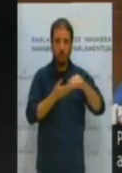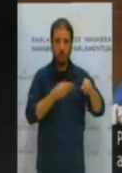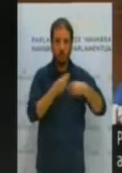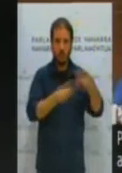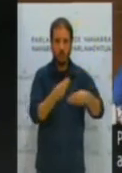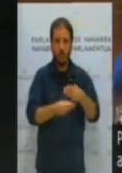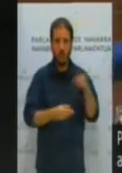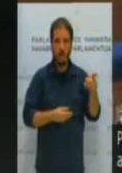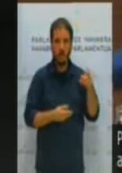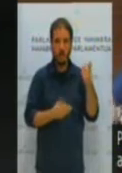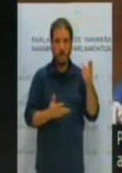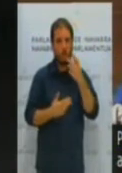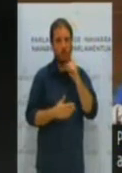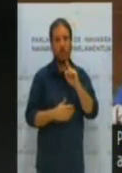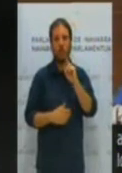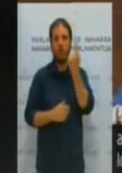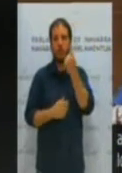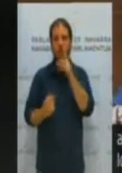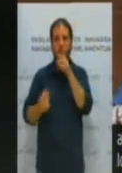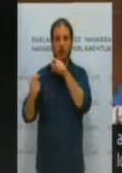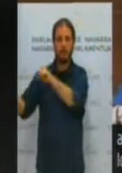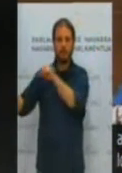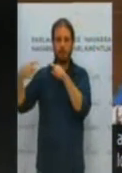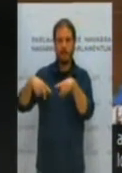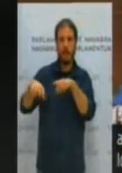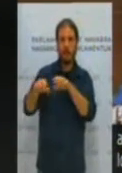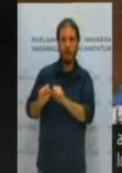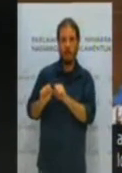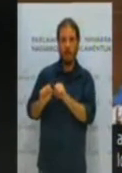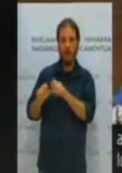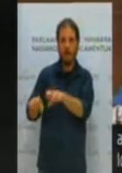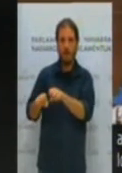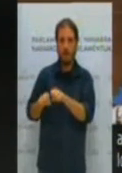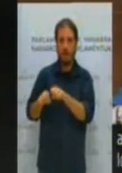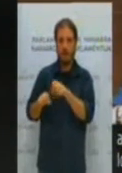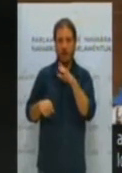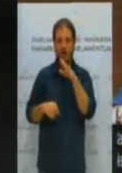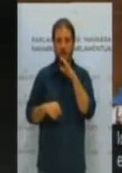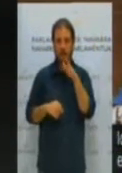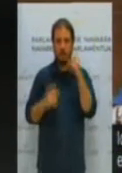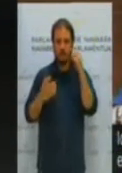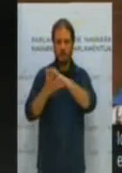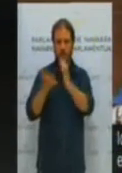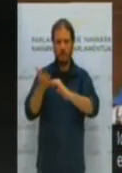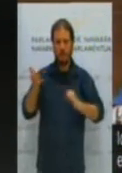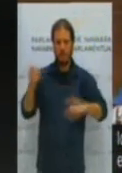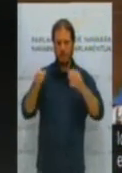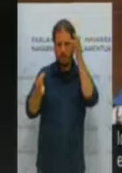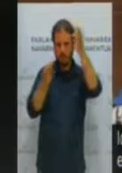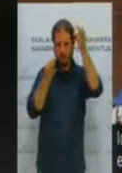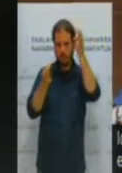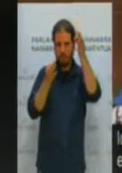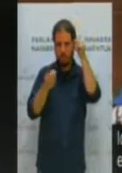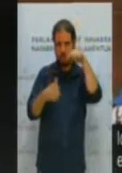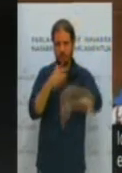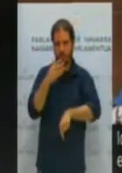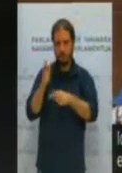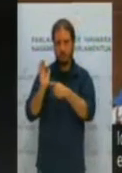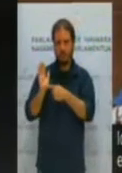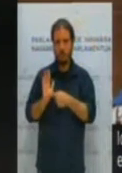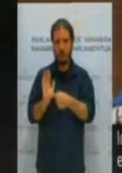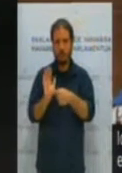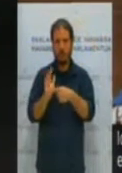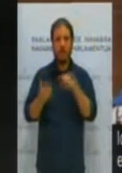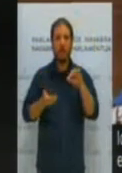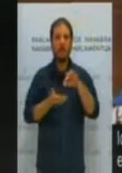con los refugiados a consecuencia de aquel informe tan extenso y exhaustivo que llevó a cabo. También en relación al servicio